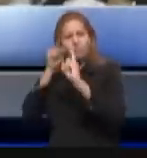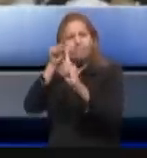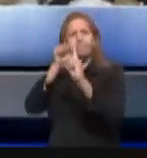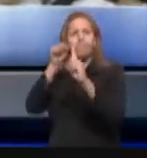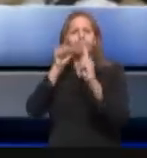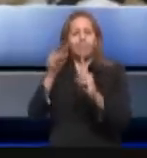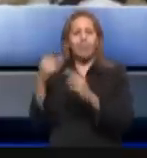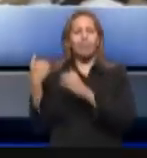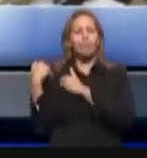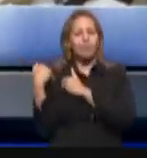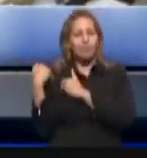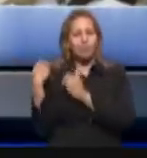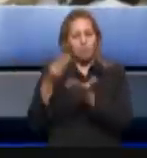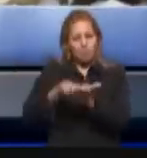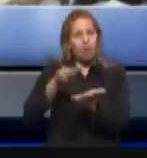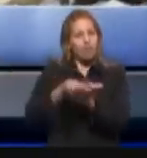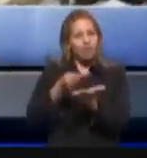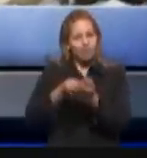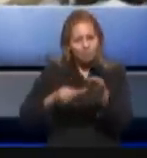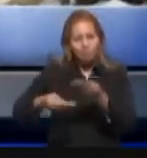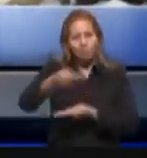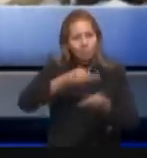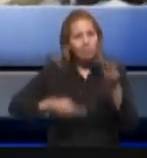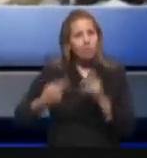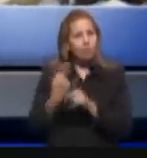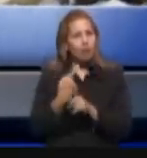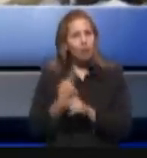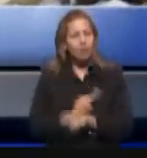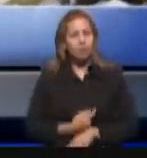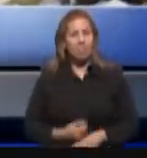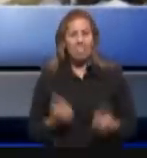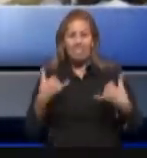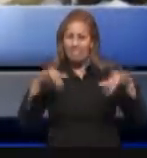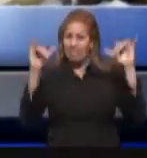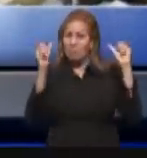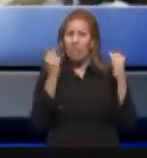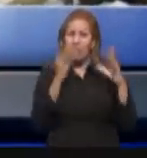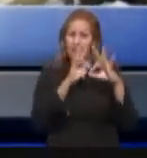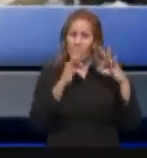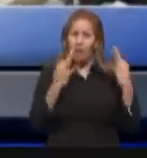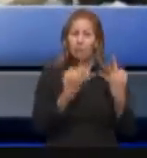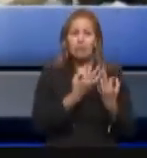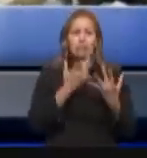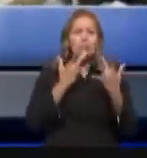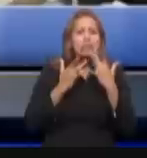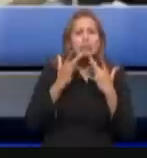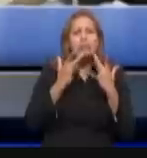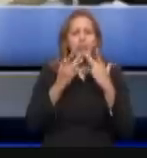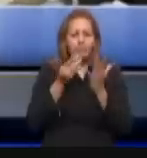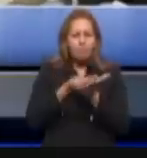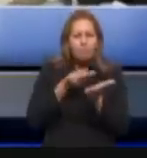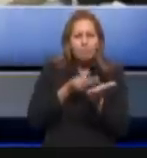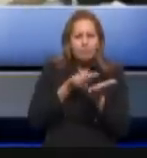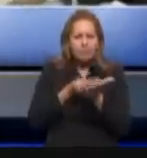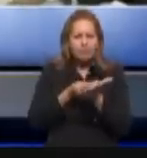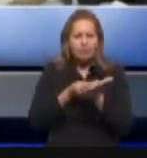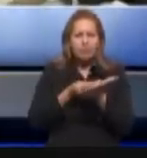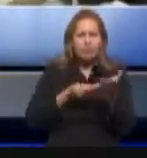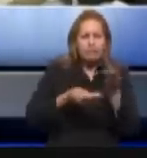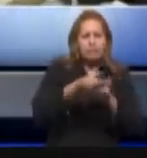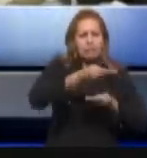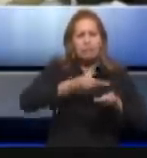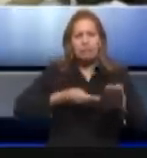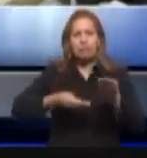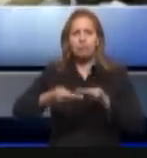de las finanzas públicas. Miles de familias puertorriqueñas están aún haciendo grandes sacrificios con su presupuesto familiar.